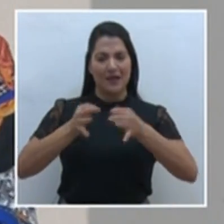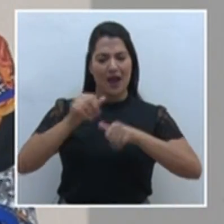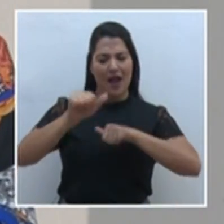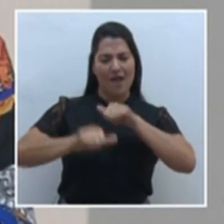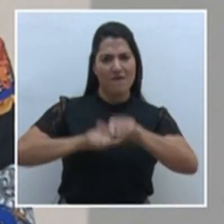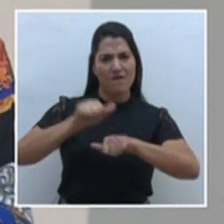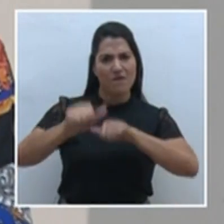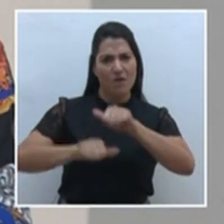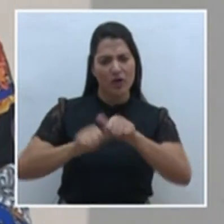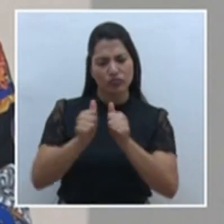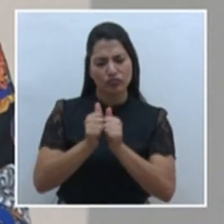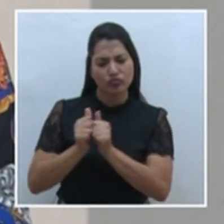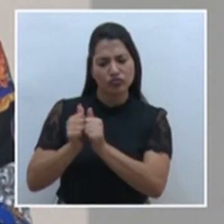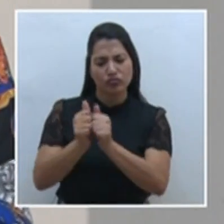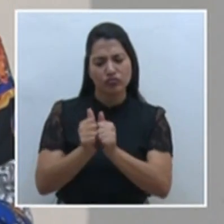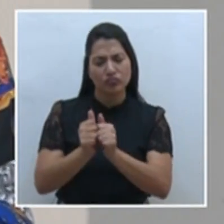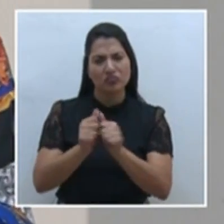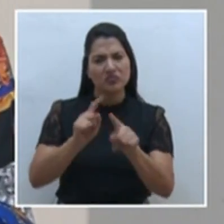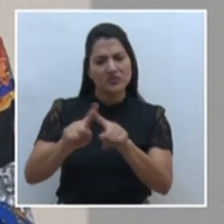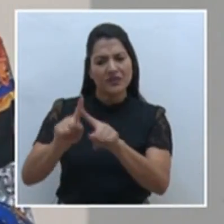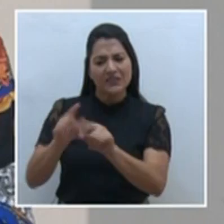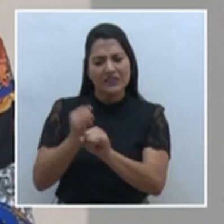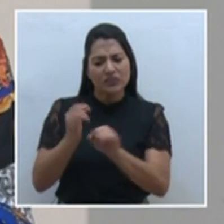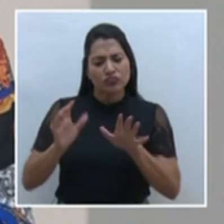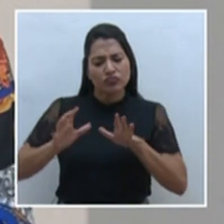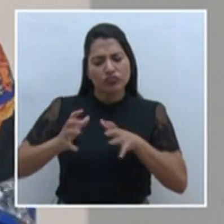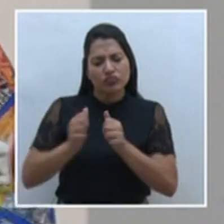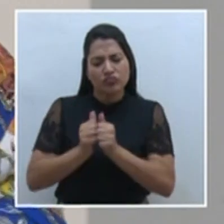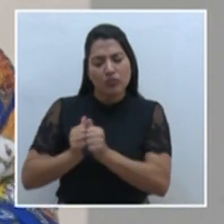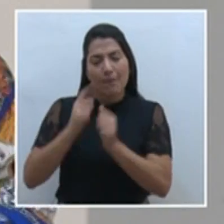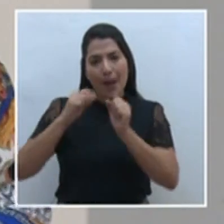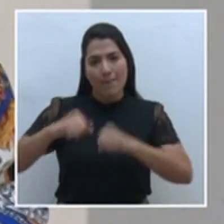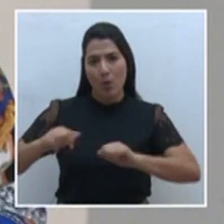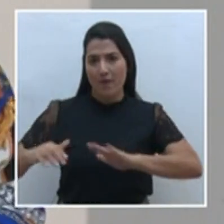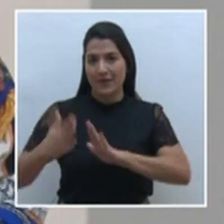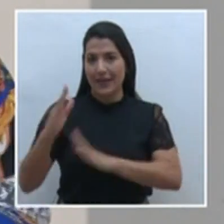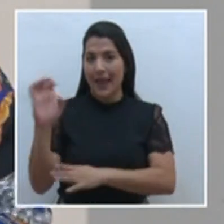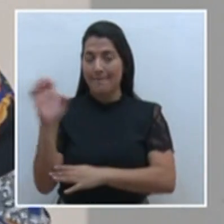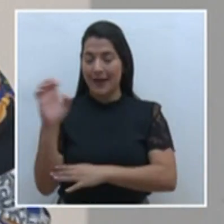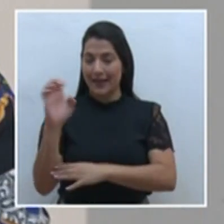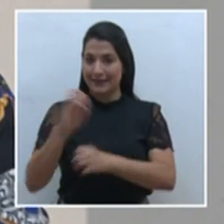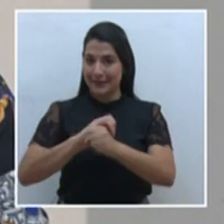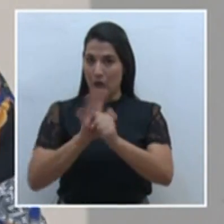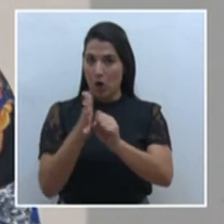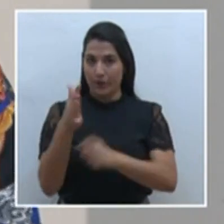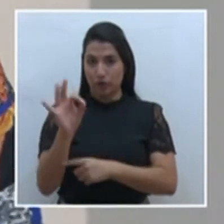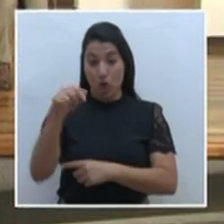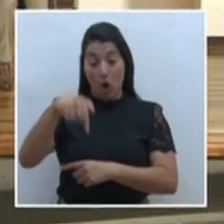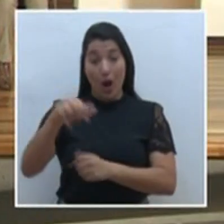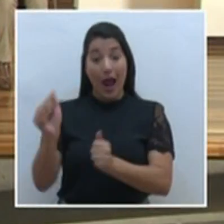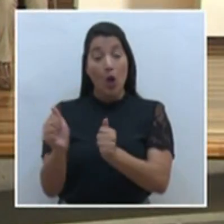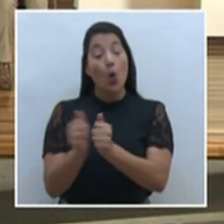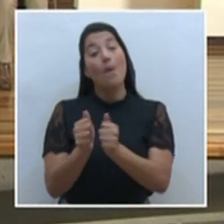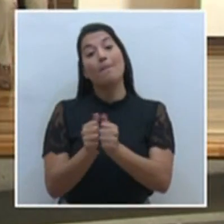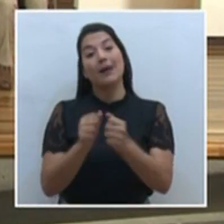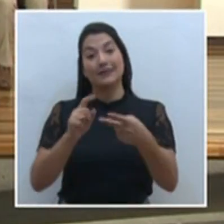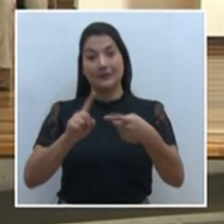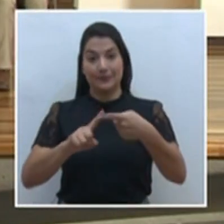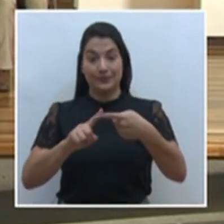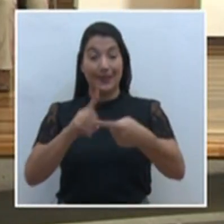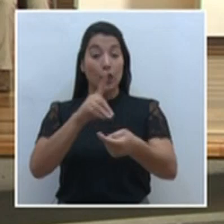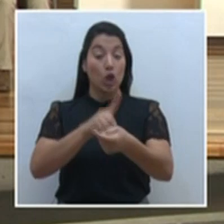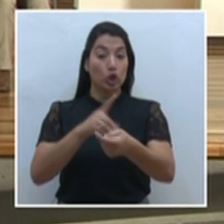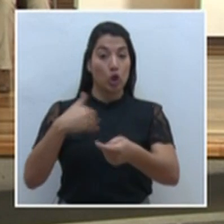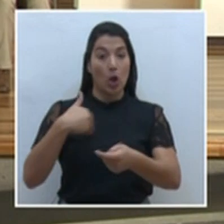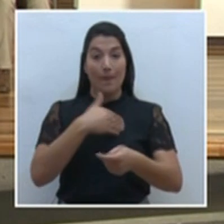y la coordinación institucional para enfrentar la emergencia por el COVID-19. Nos acompaña hoy el doctor y